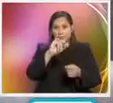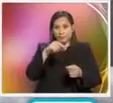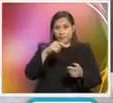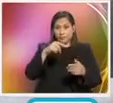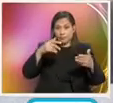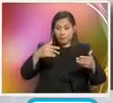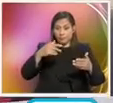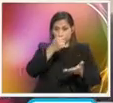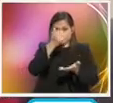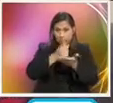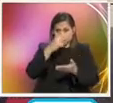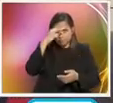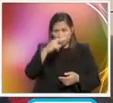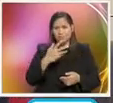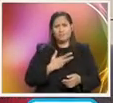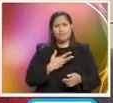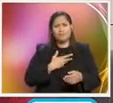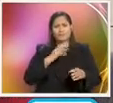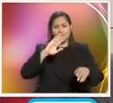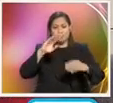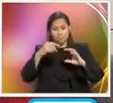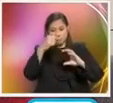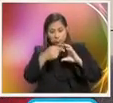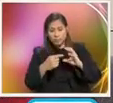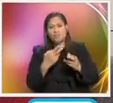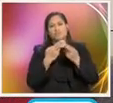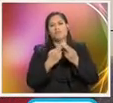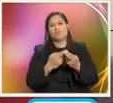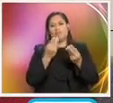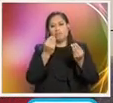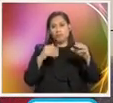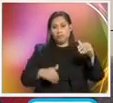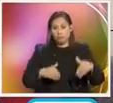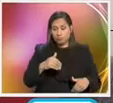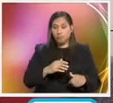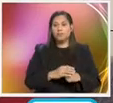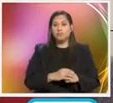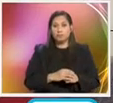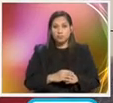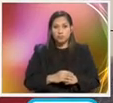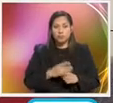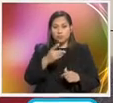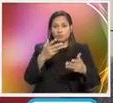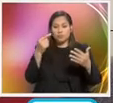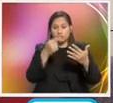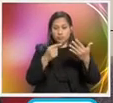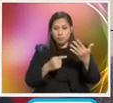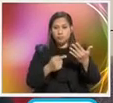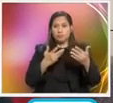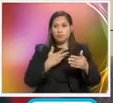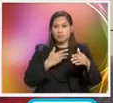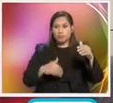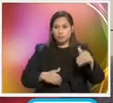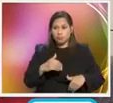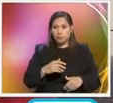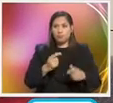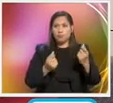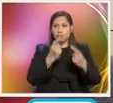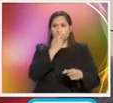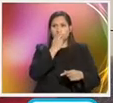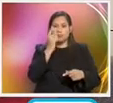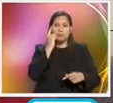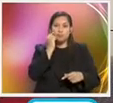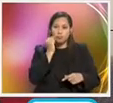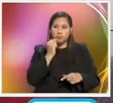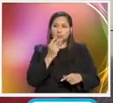La Ciudad de México es en todo el mundo la que más teatro tiene. Y dentro de esta enorme oferta hay una obra que, como bien dice Quique, se